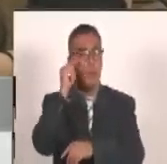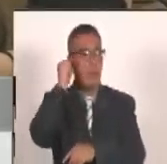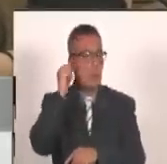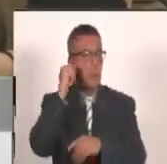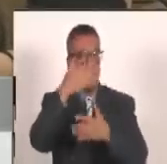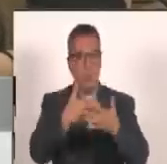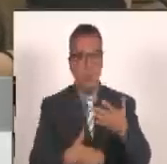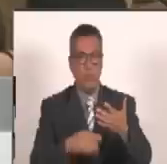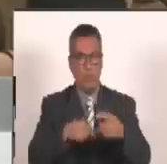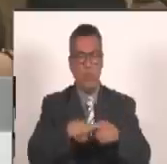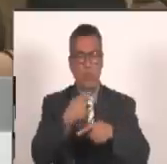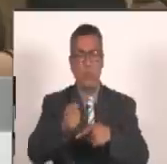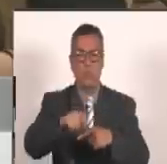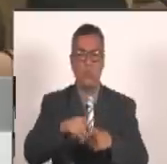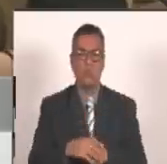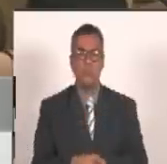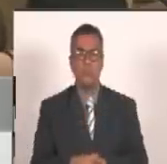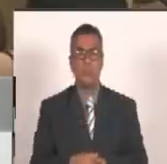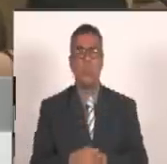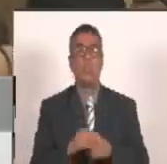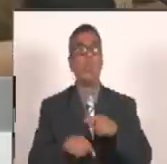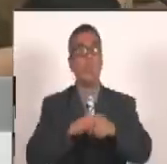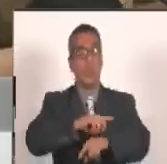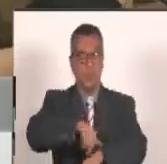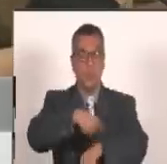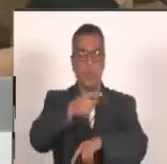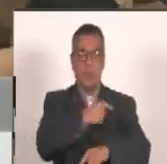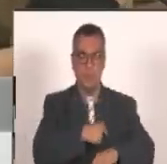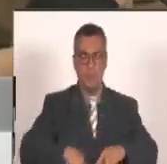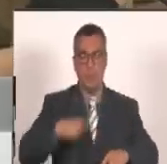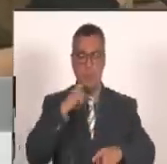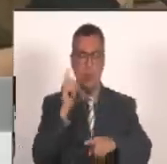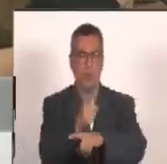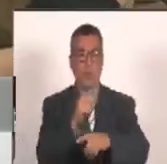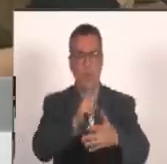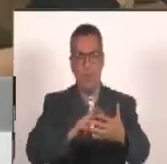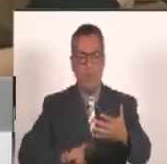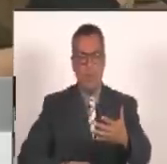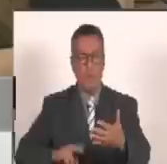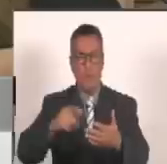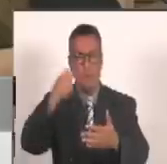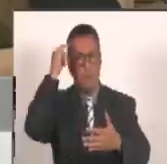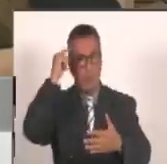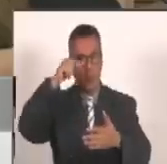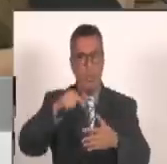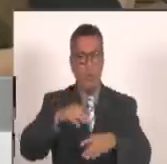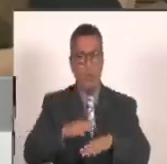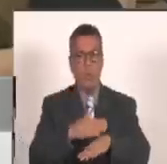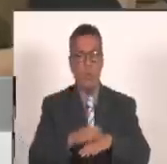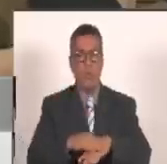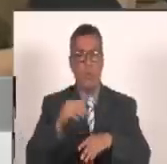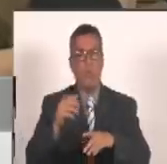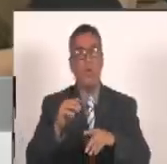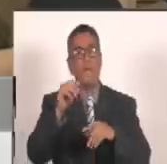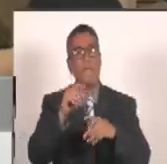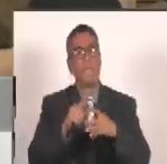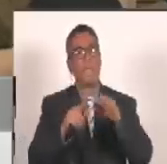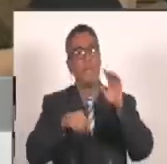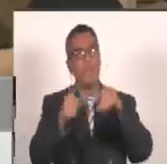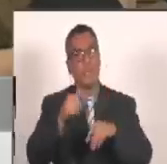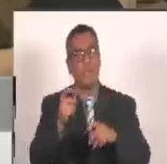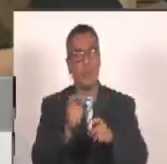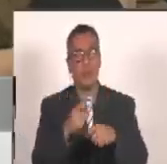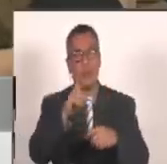los diputados indicados en lista anexa. Acto seguido, el presidente ordenó dar lectura al acta de la sesión ordinaria el día jueves